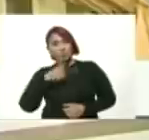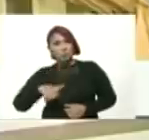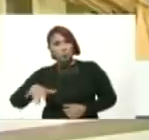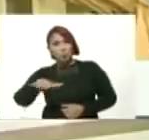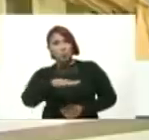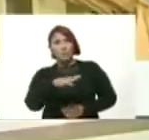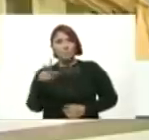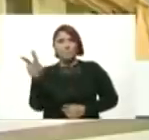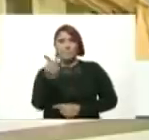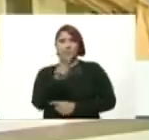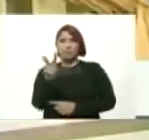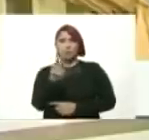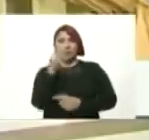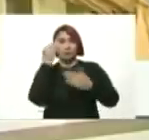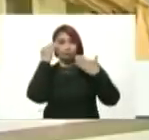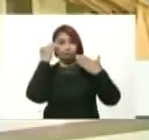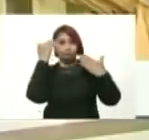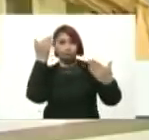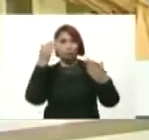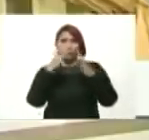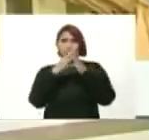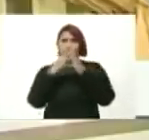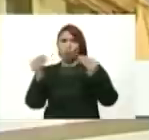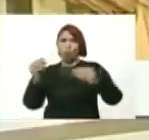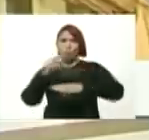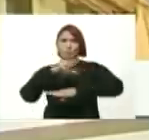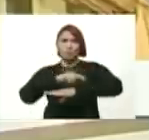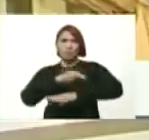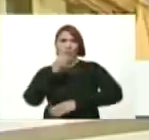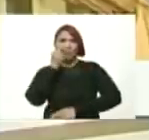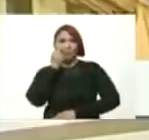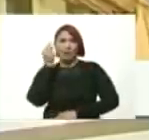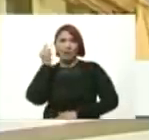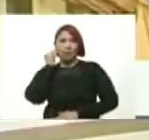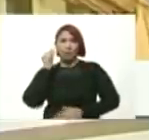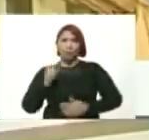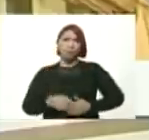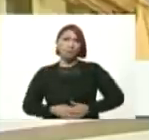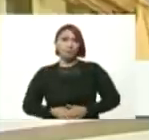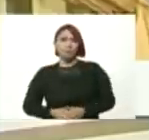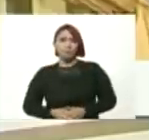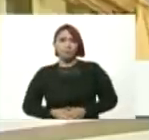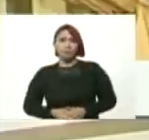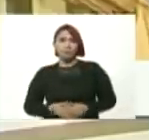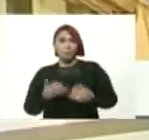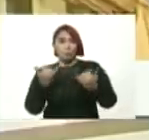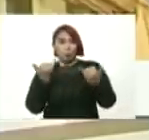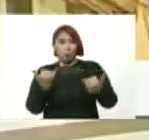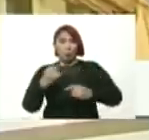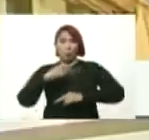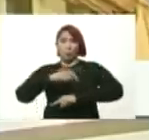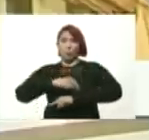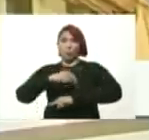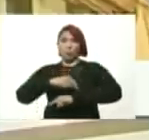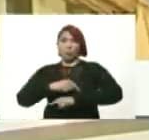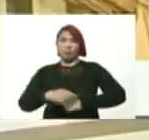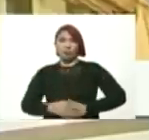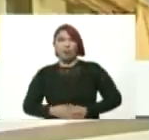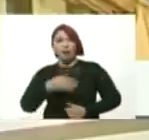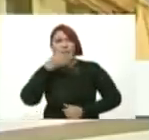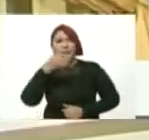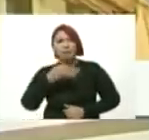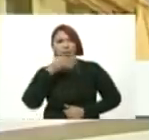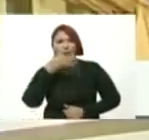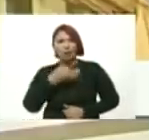quiero darle un saludo a todos los médicos y médicas que están a esta hora una tarde como